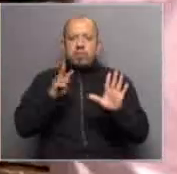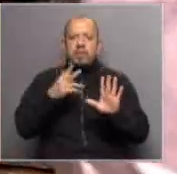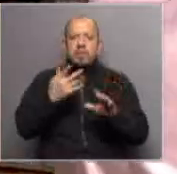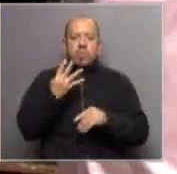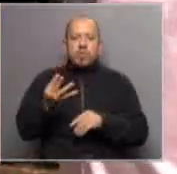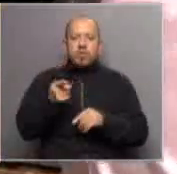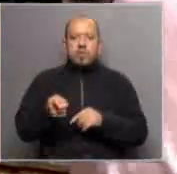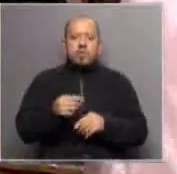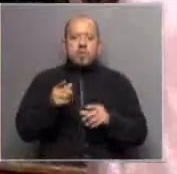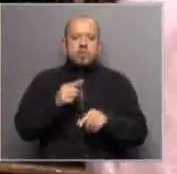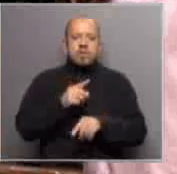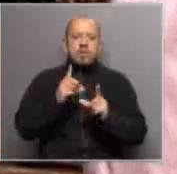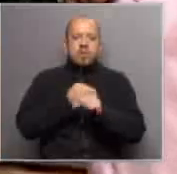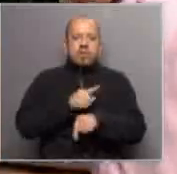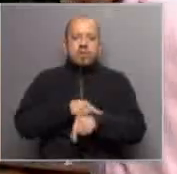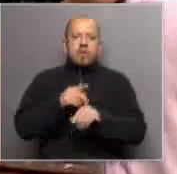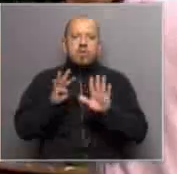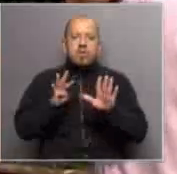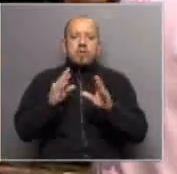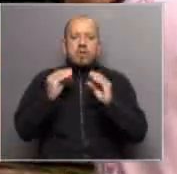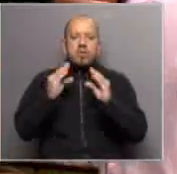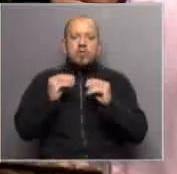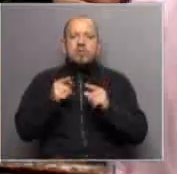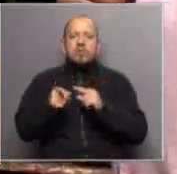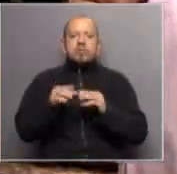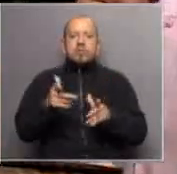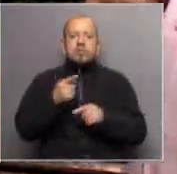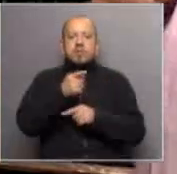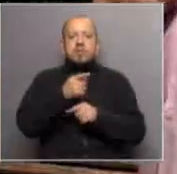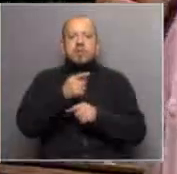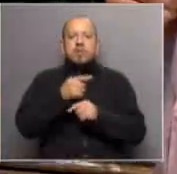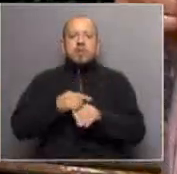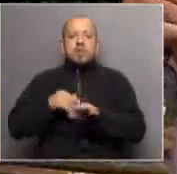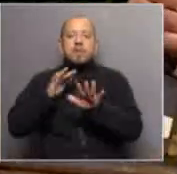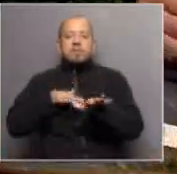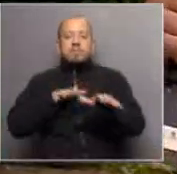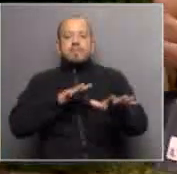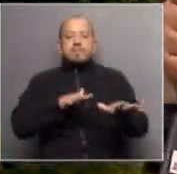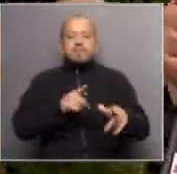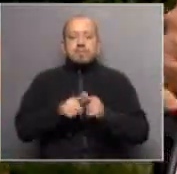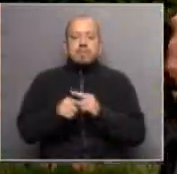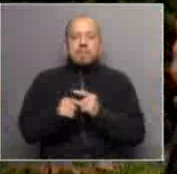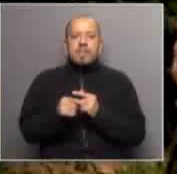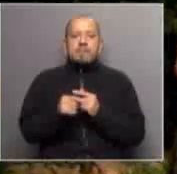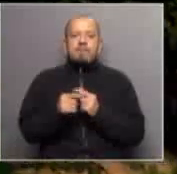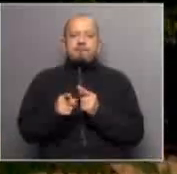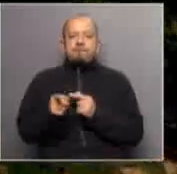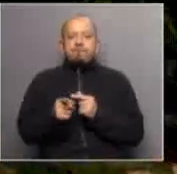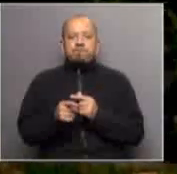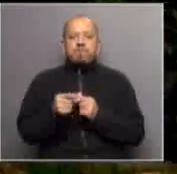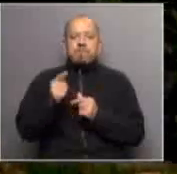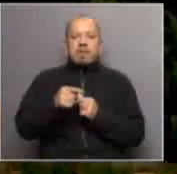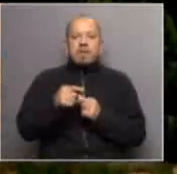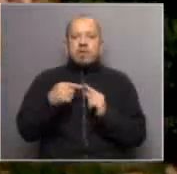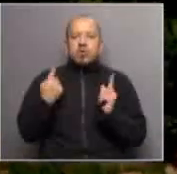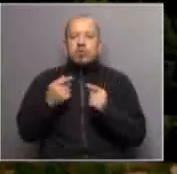Habrá terminado a las 9 de la noche. ¿Qué pasó ese día? Era el corso inaugural del carnaval uruguayo. Estaba Morín, toda la